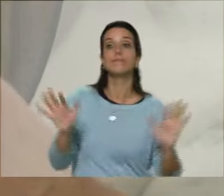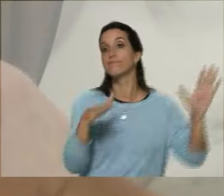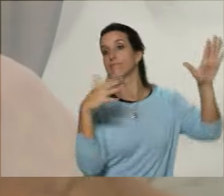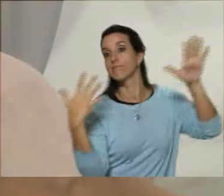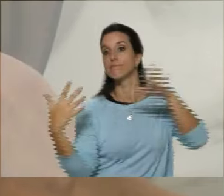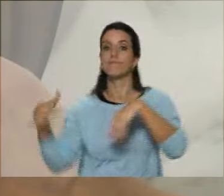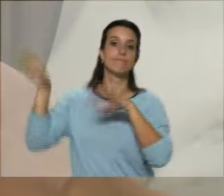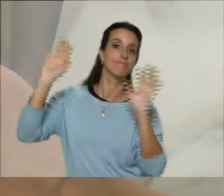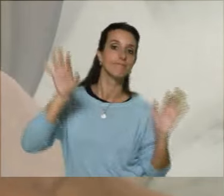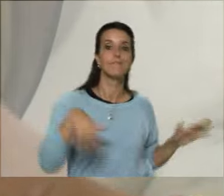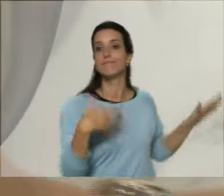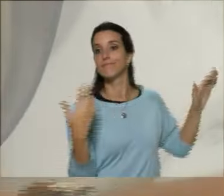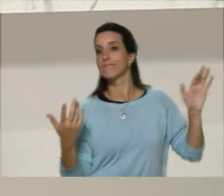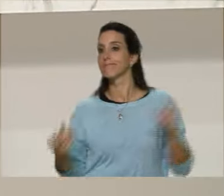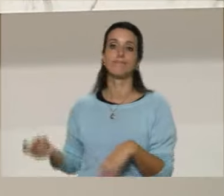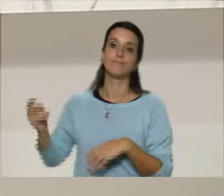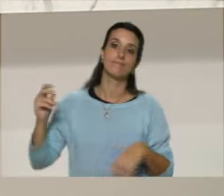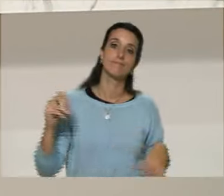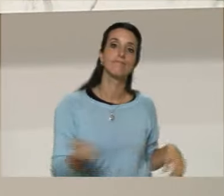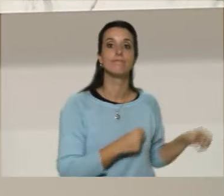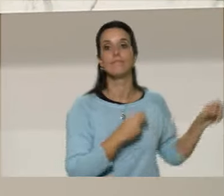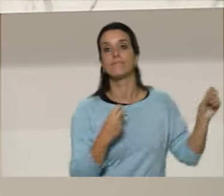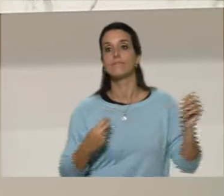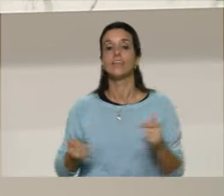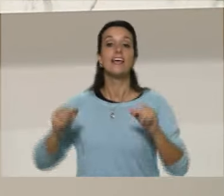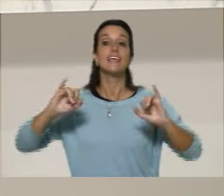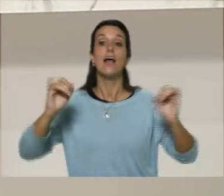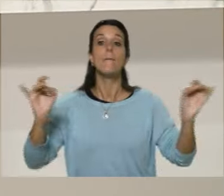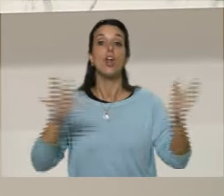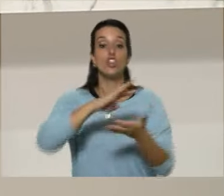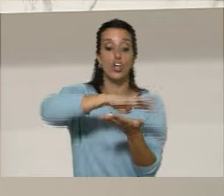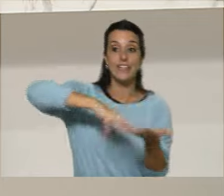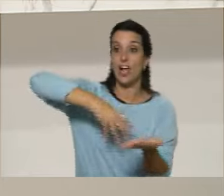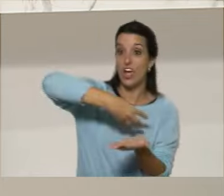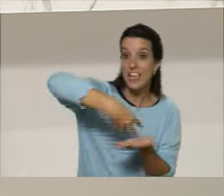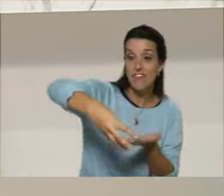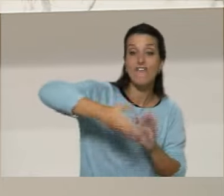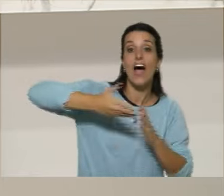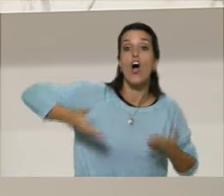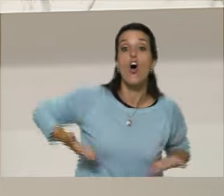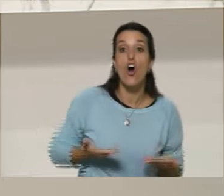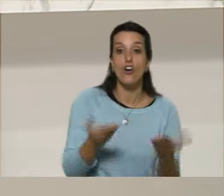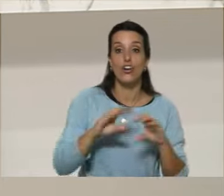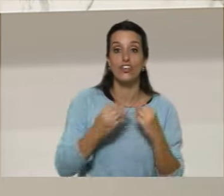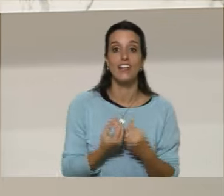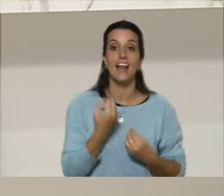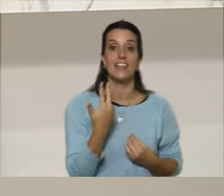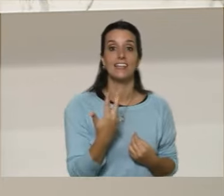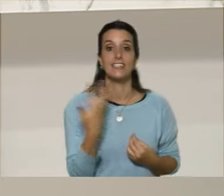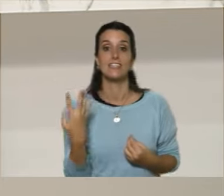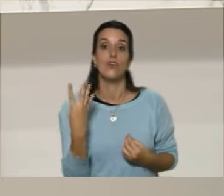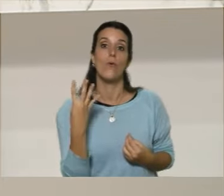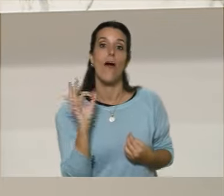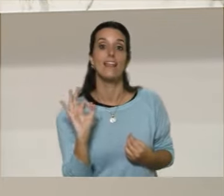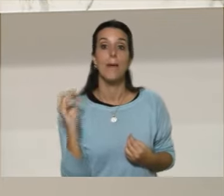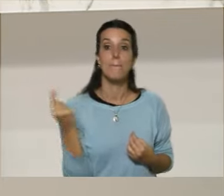Acá va. Acá va. Y ahí te quedó estar enrejado, que lo vas a llevar al horno. Te va a llevar como unos 35, 40 minutos.